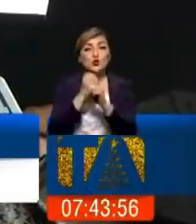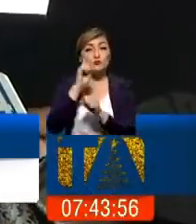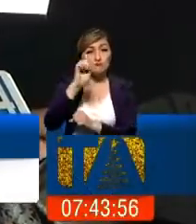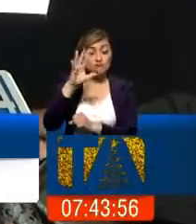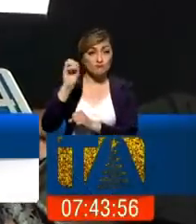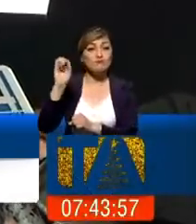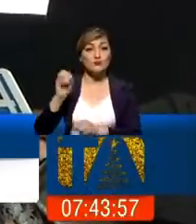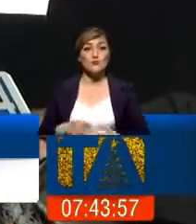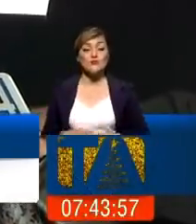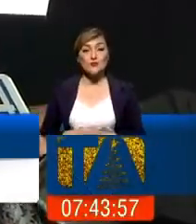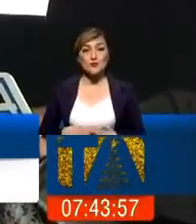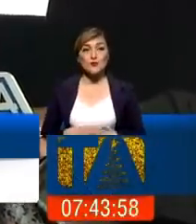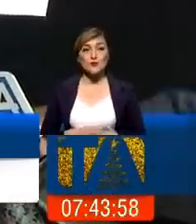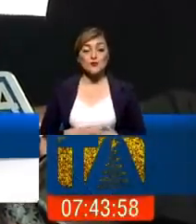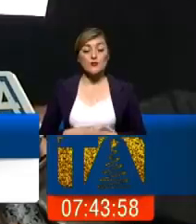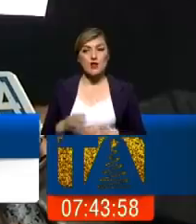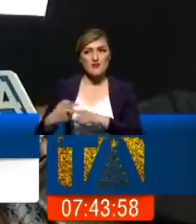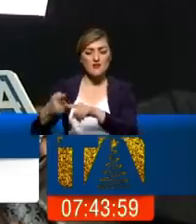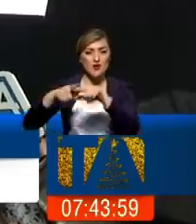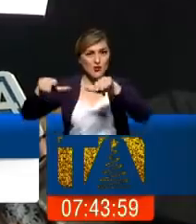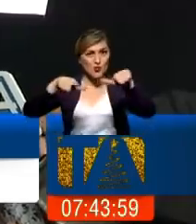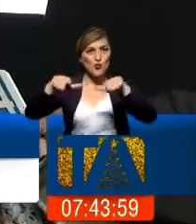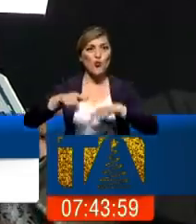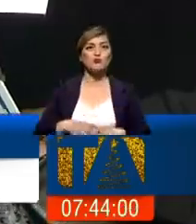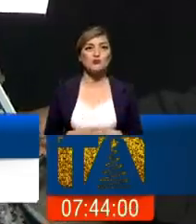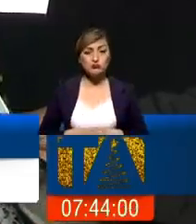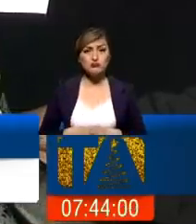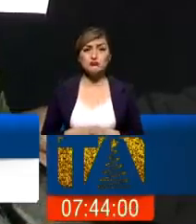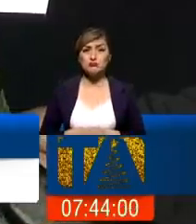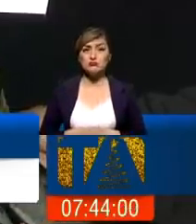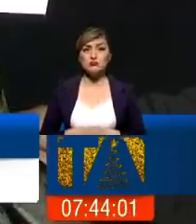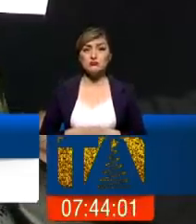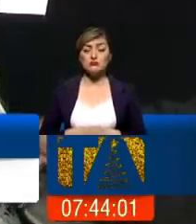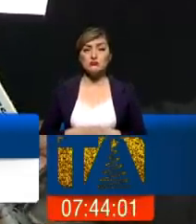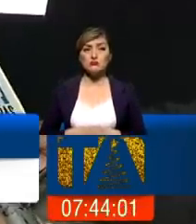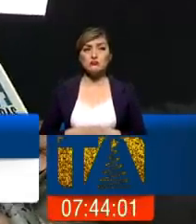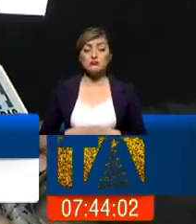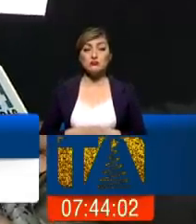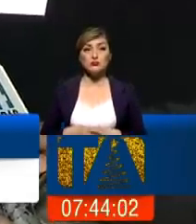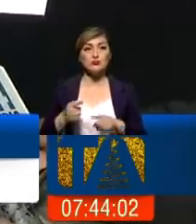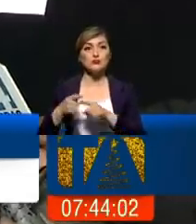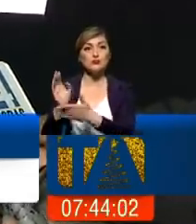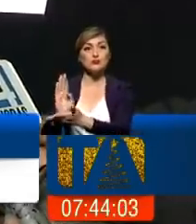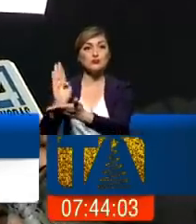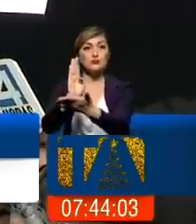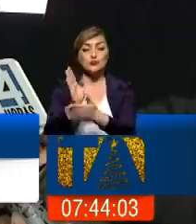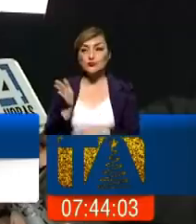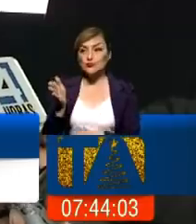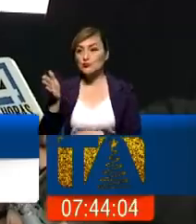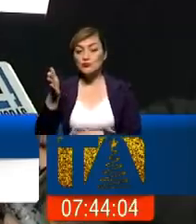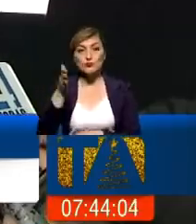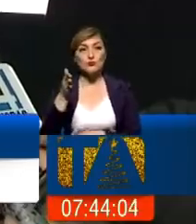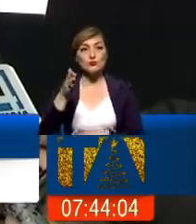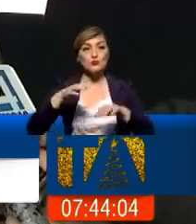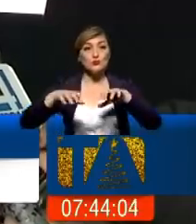1.500 efectivos estarán desde distintos puntos haciéndose presente en diferentes sectores, para lo cual